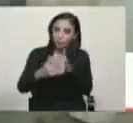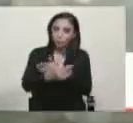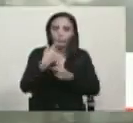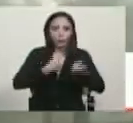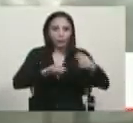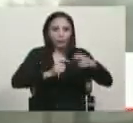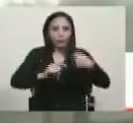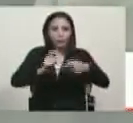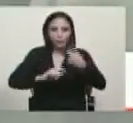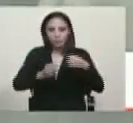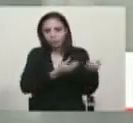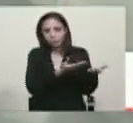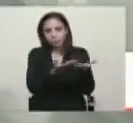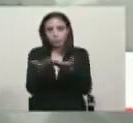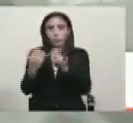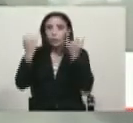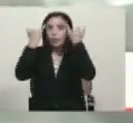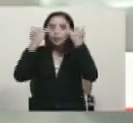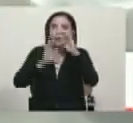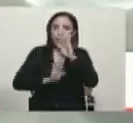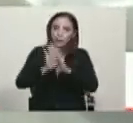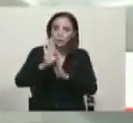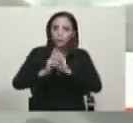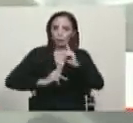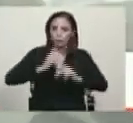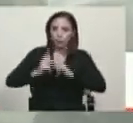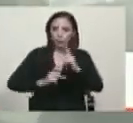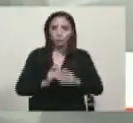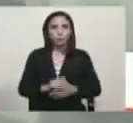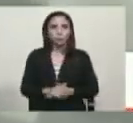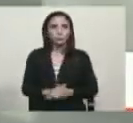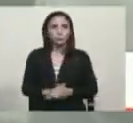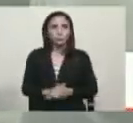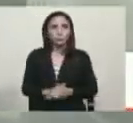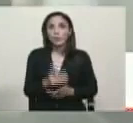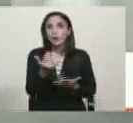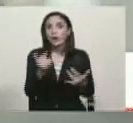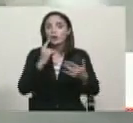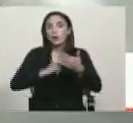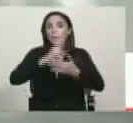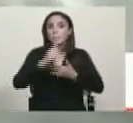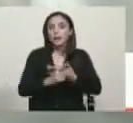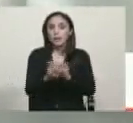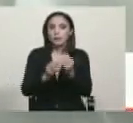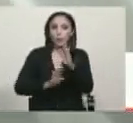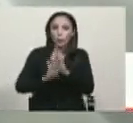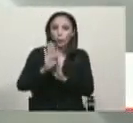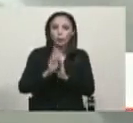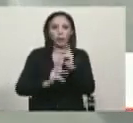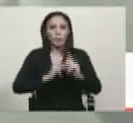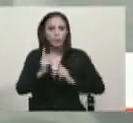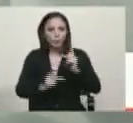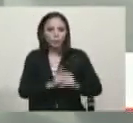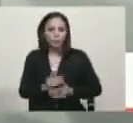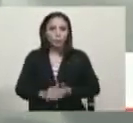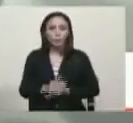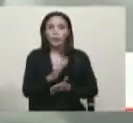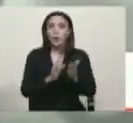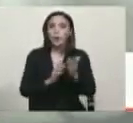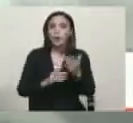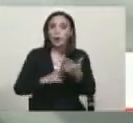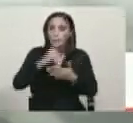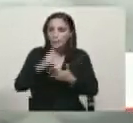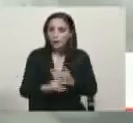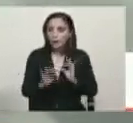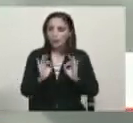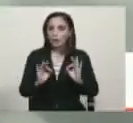Correcto. Y por supuesto, el reimpulso. Hay que tener un plan de crecimiento productivo. Un plan de crecimiento